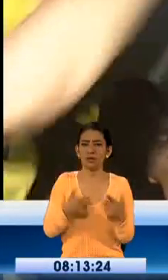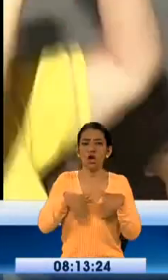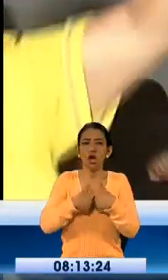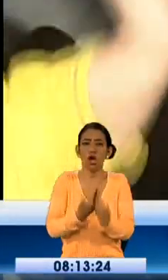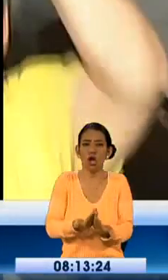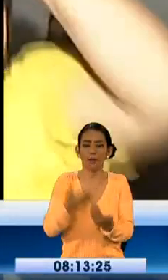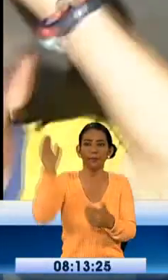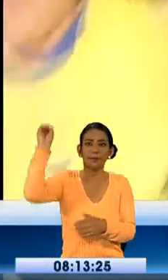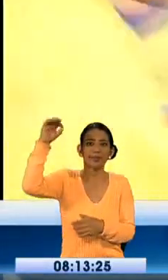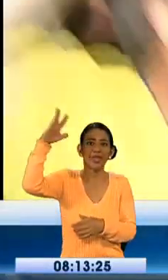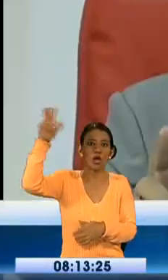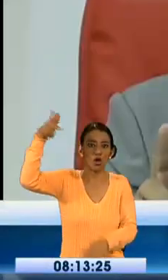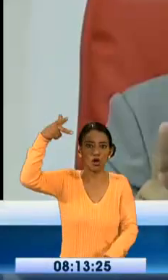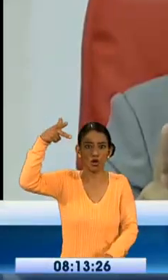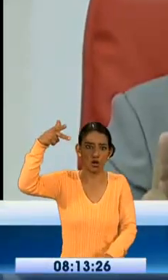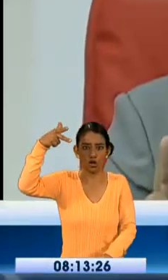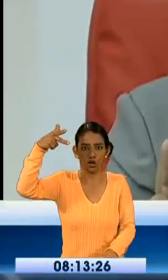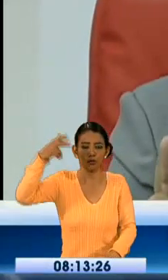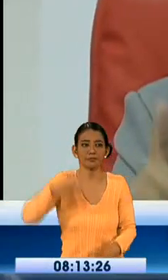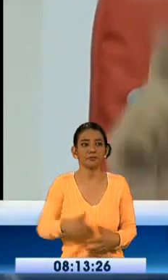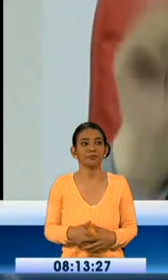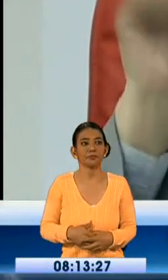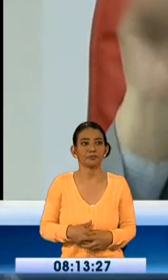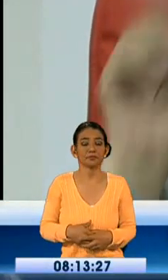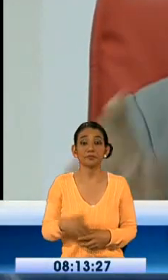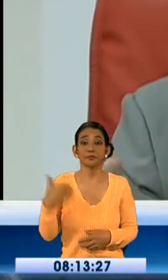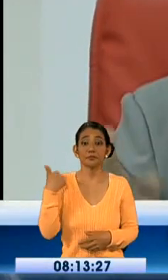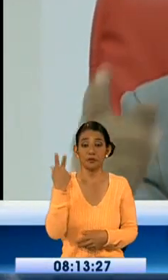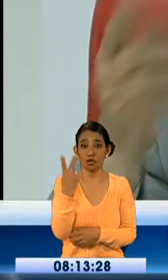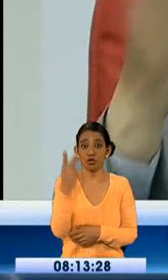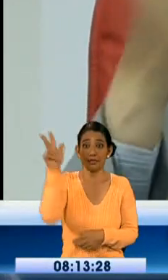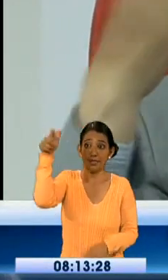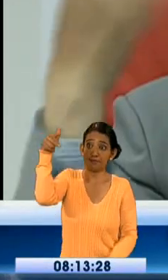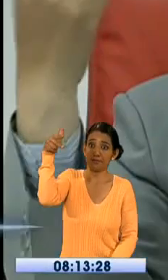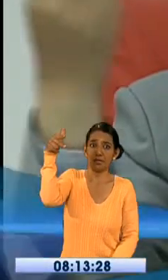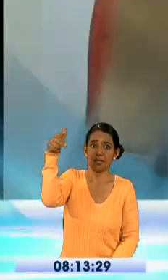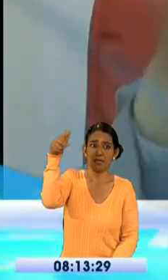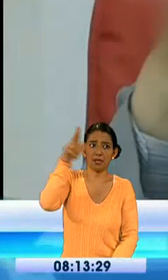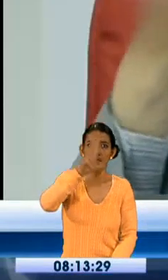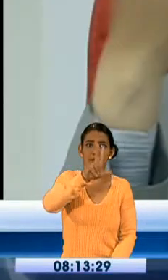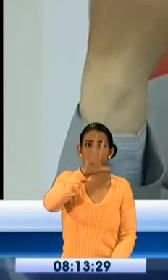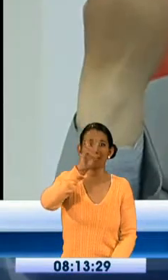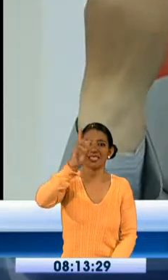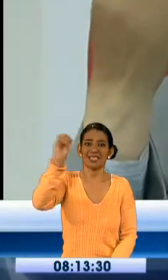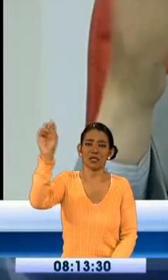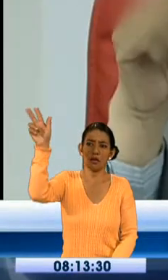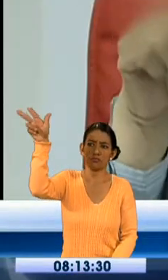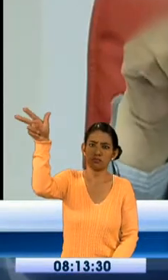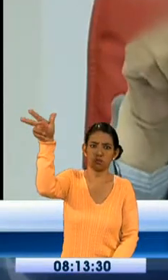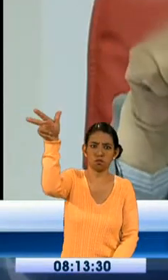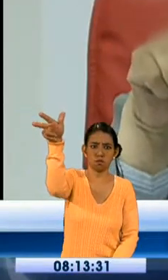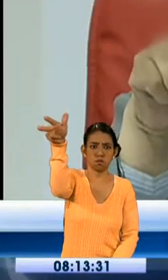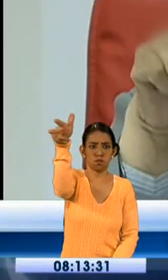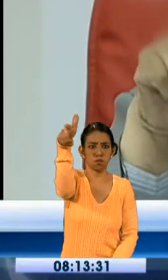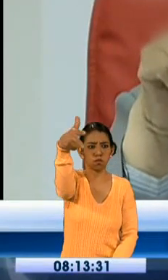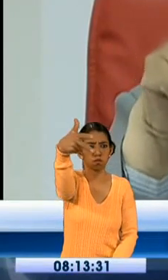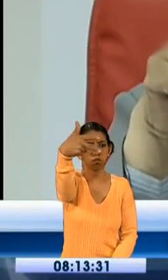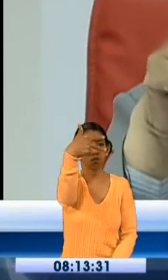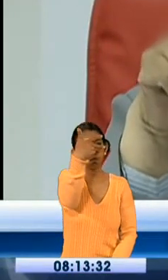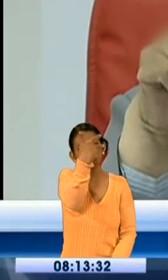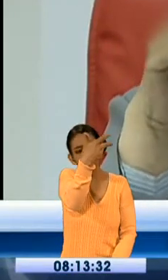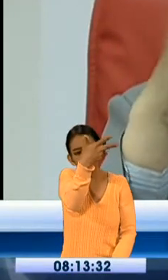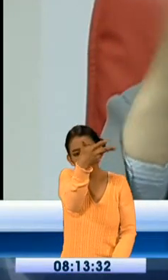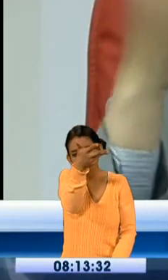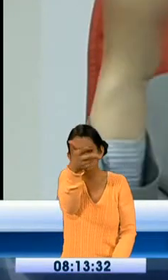de videovigilancia. Tenemos nosotros dos cámaras que nos dan 360 grados al interior del